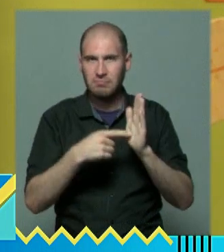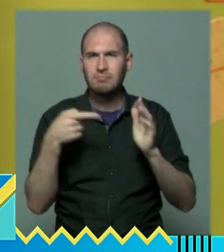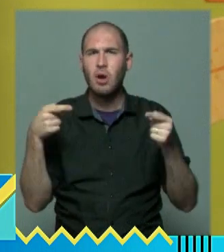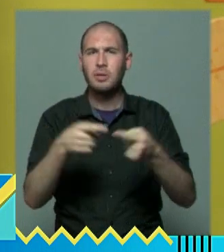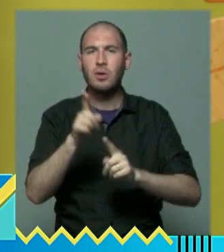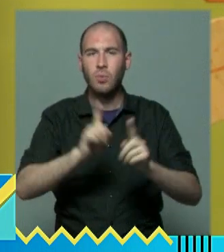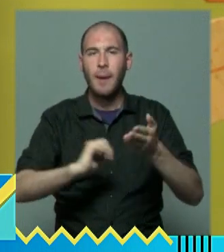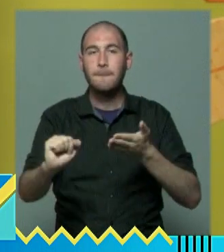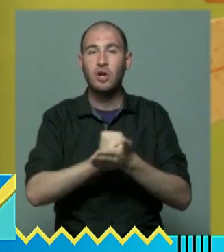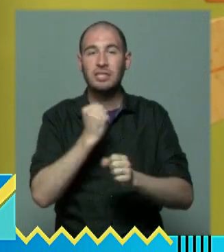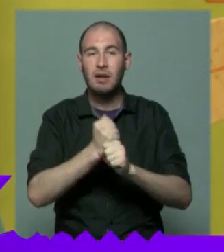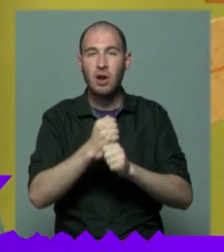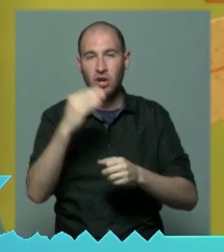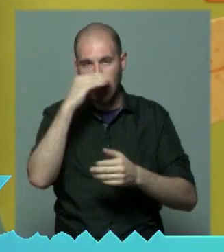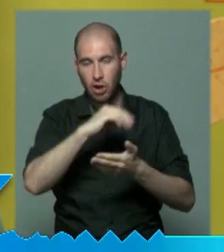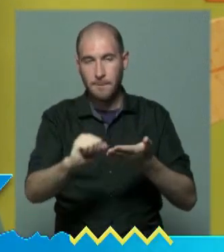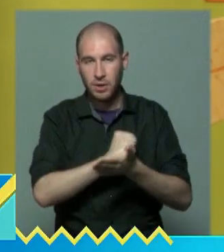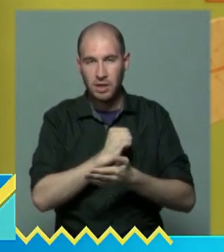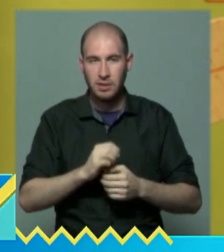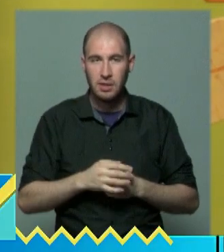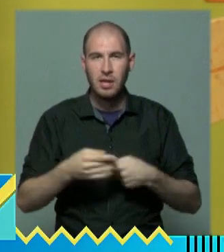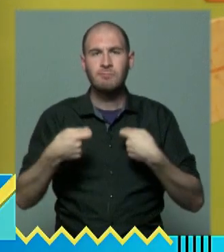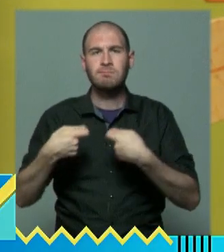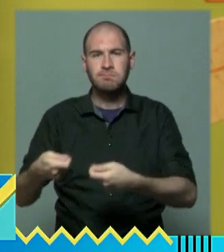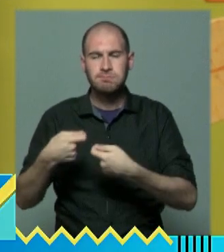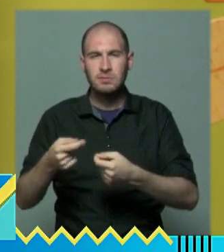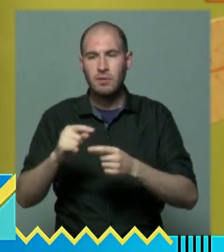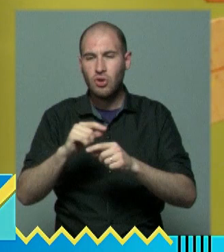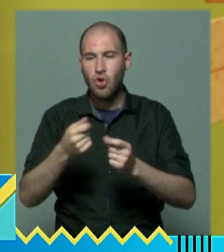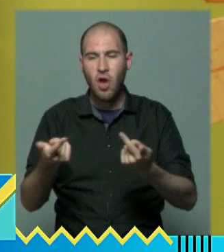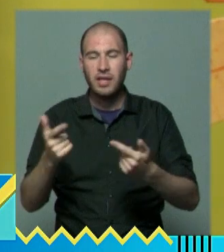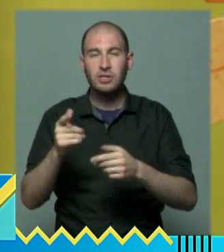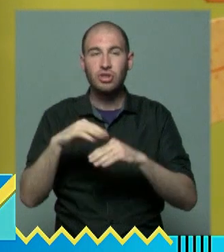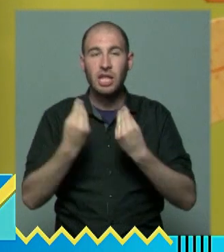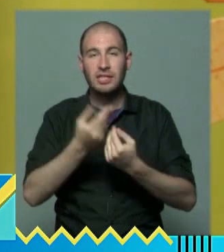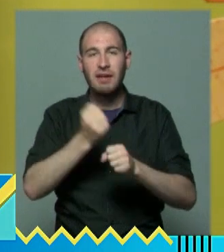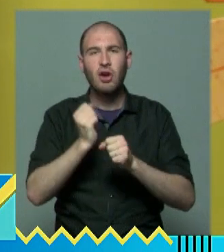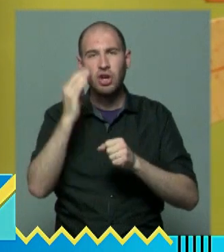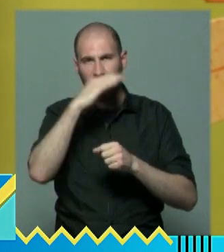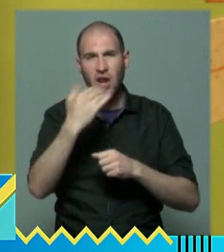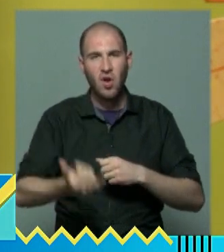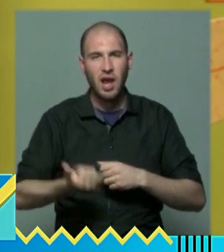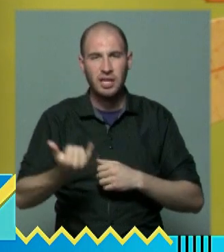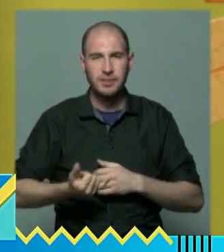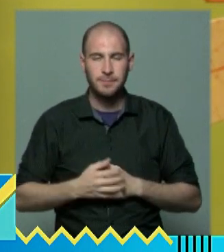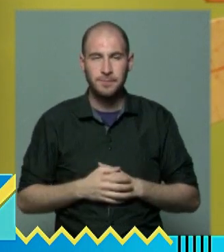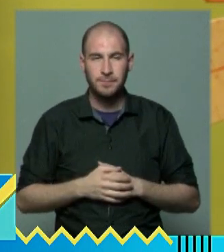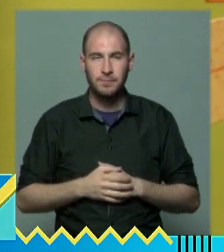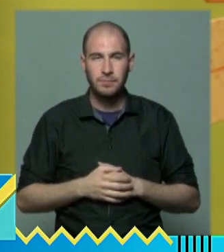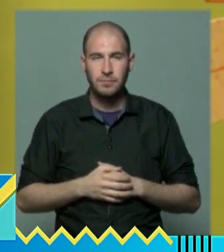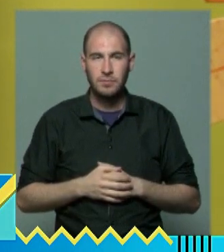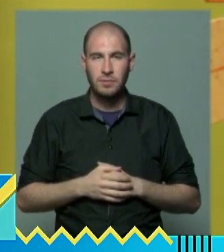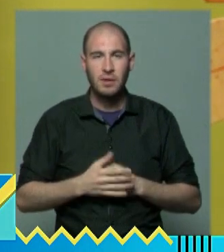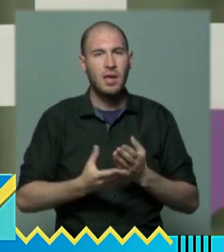a eliminar el trabajo informal. Lo que financia el sistema hoy en día es la cantidad de trabajo informal que tenemos.